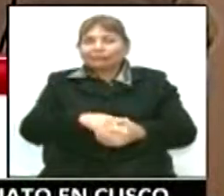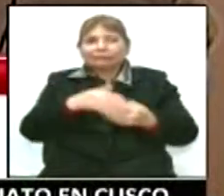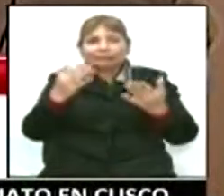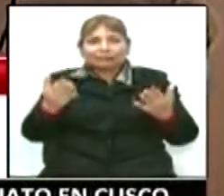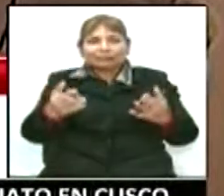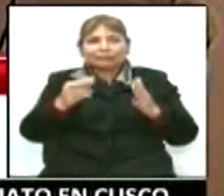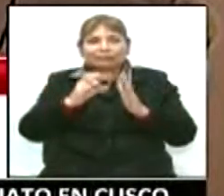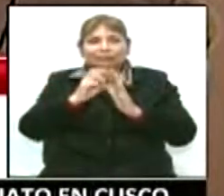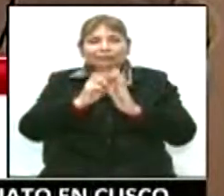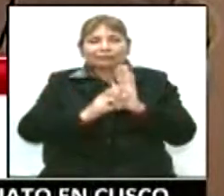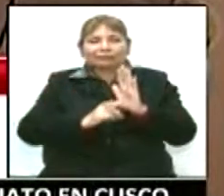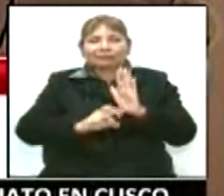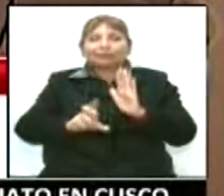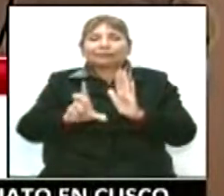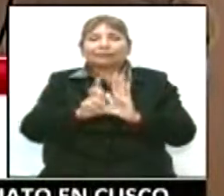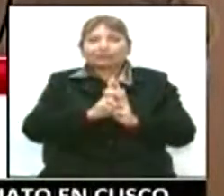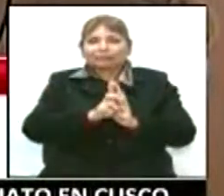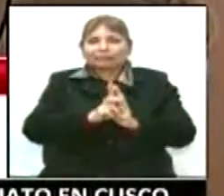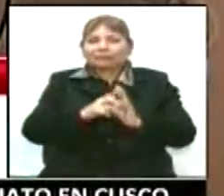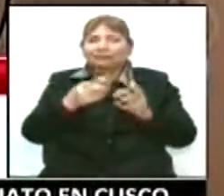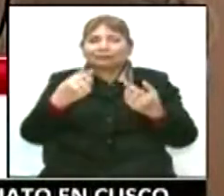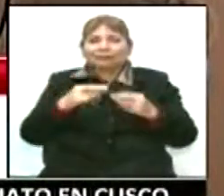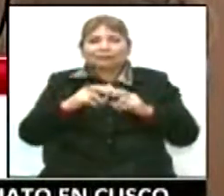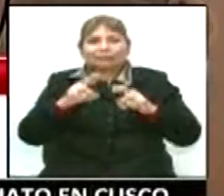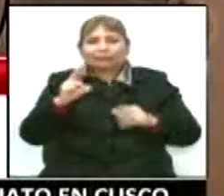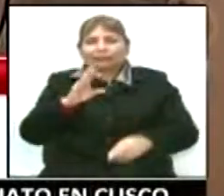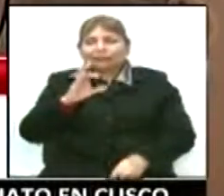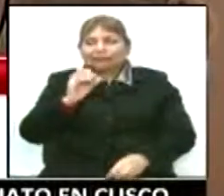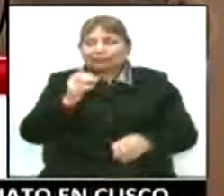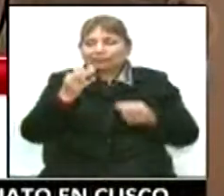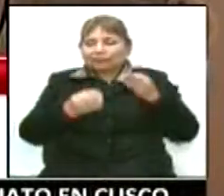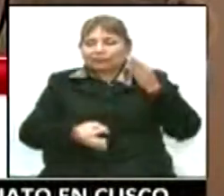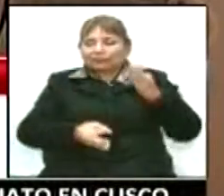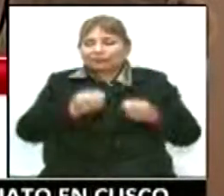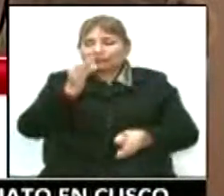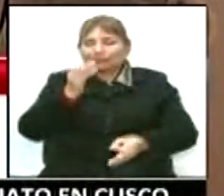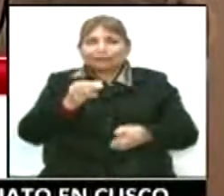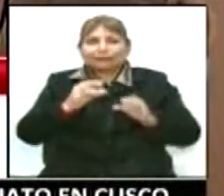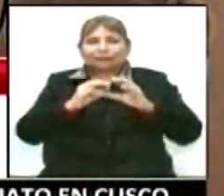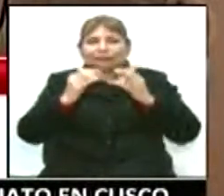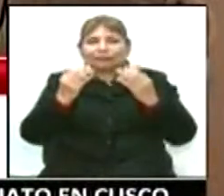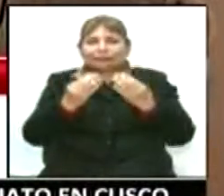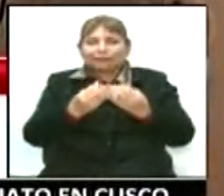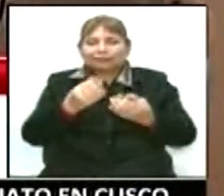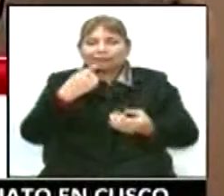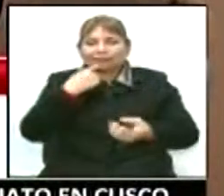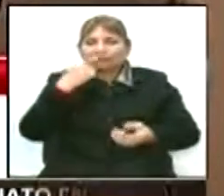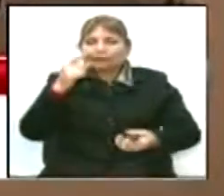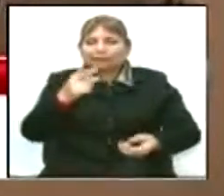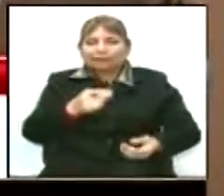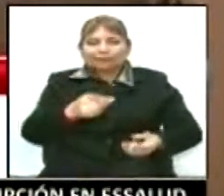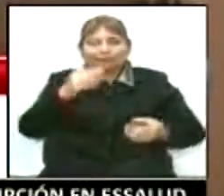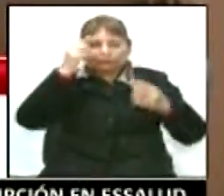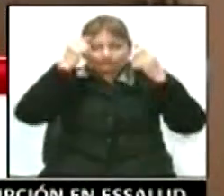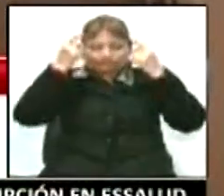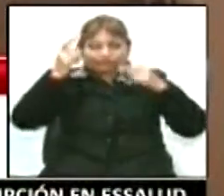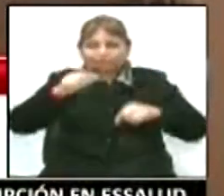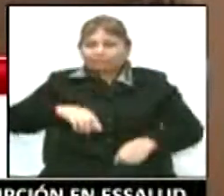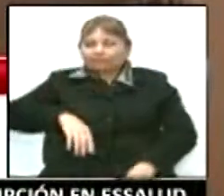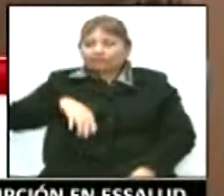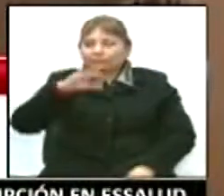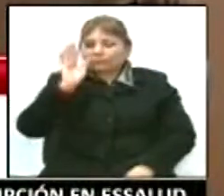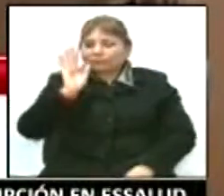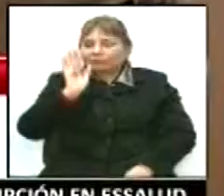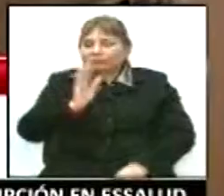este proyecto de ley que es muy importante para la reforma en el sistema de justicia. Los congresistas que estén de acuerdo,